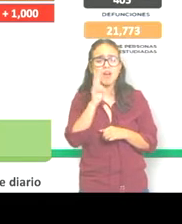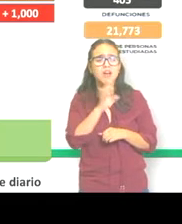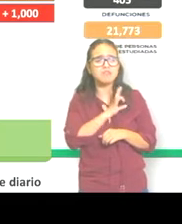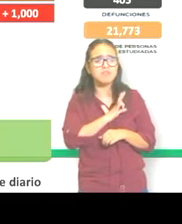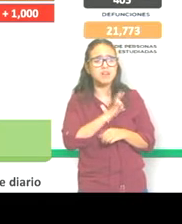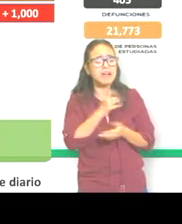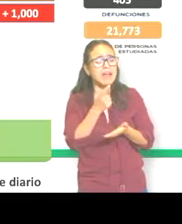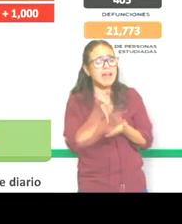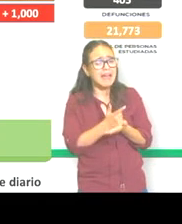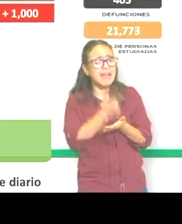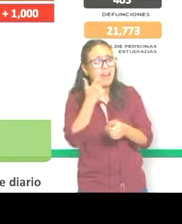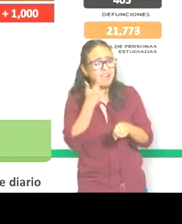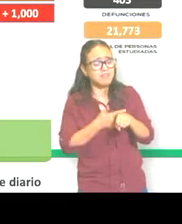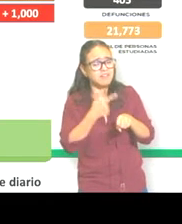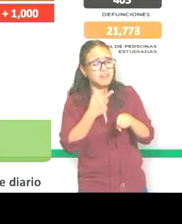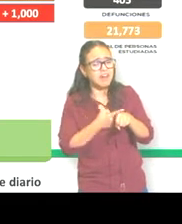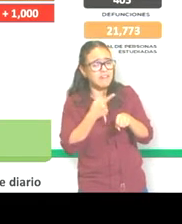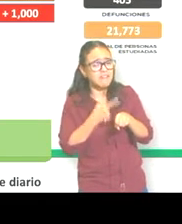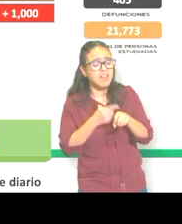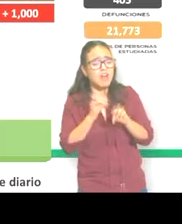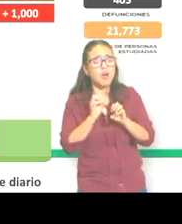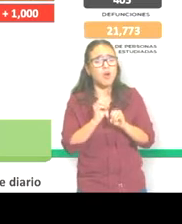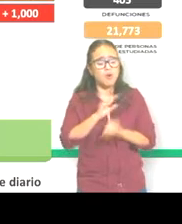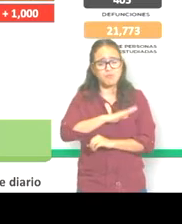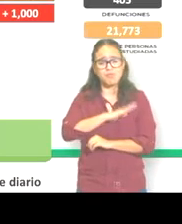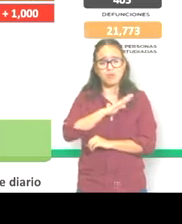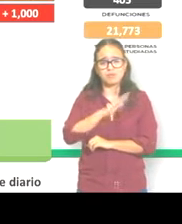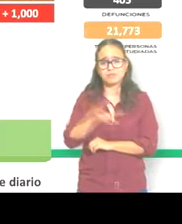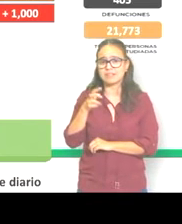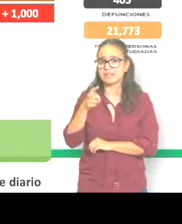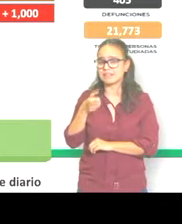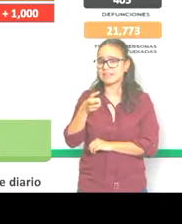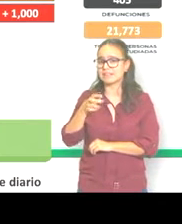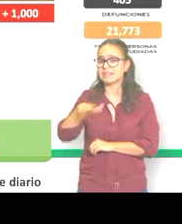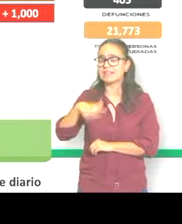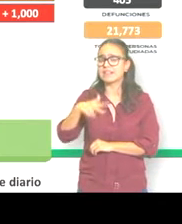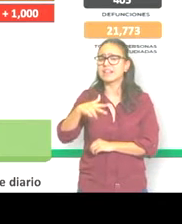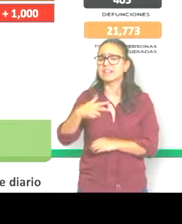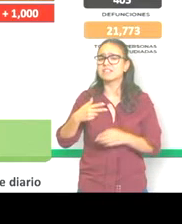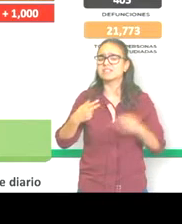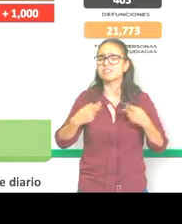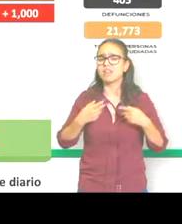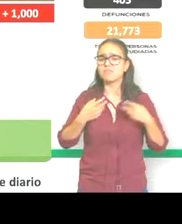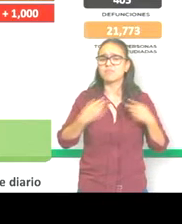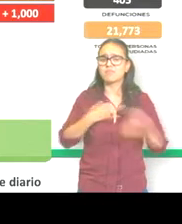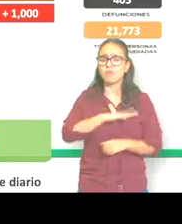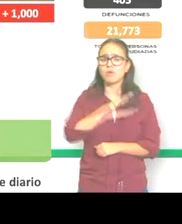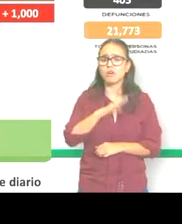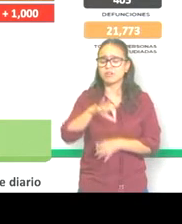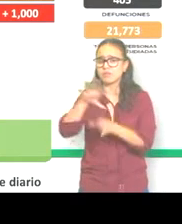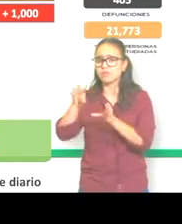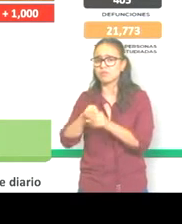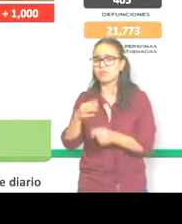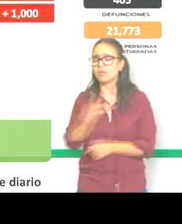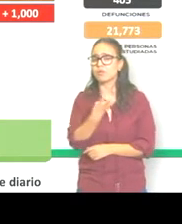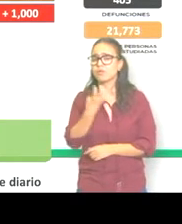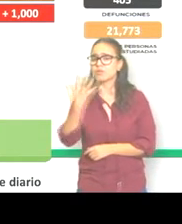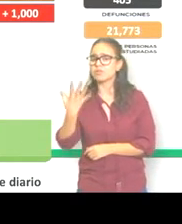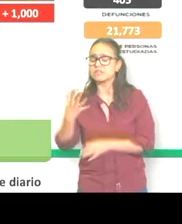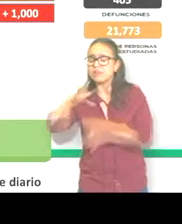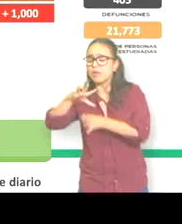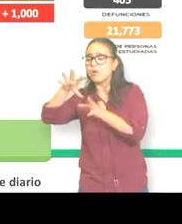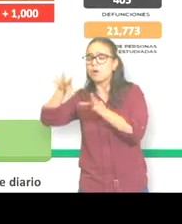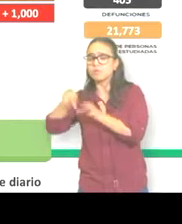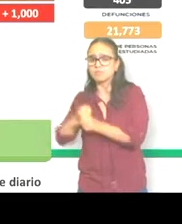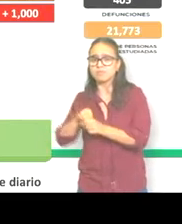grave y también en defunciones. Y con estas 13 defunciones llegamos ya a un total de 405